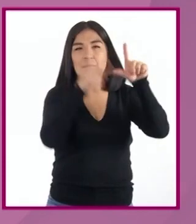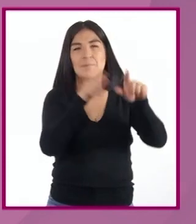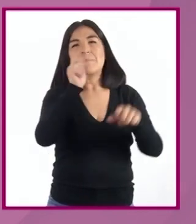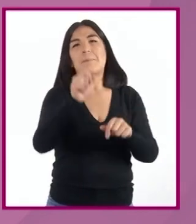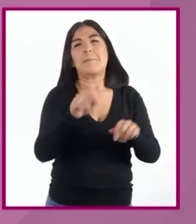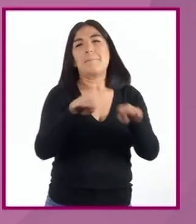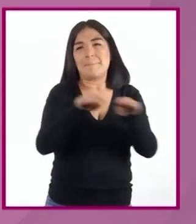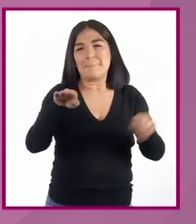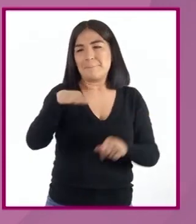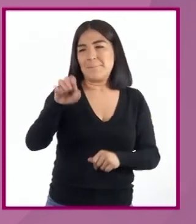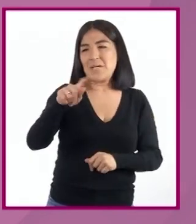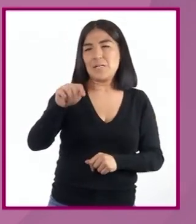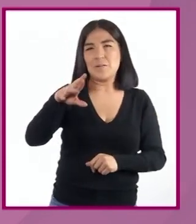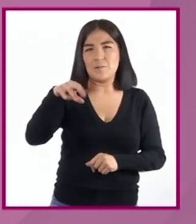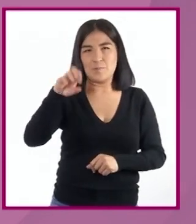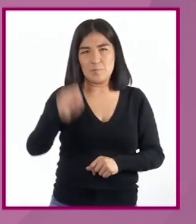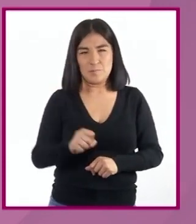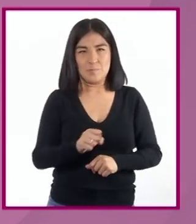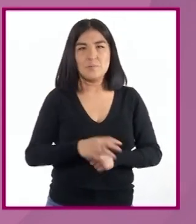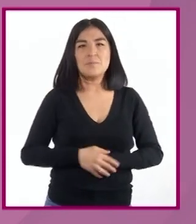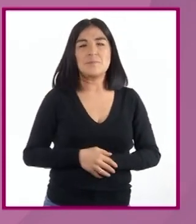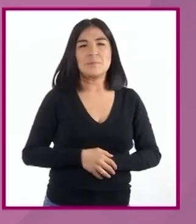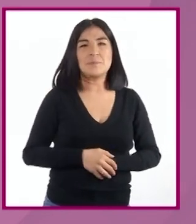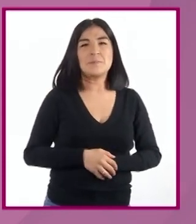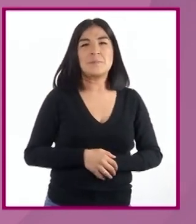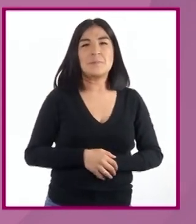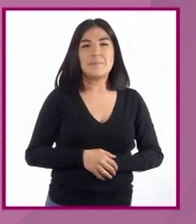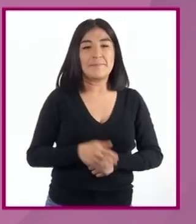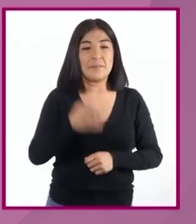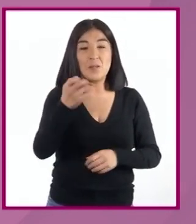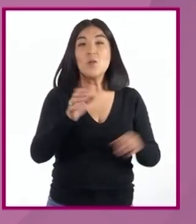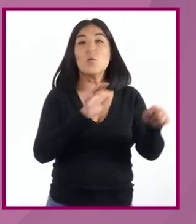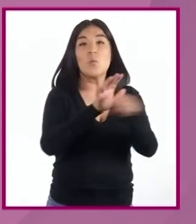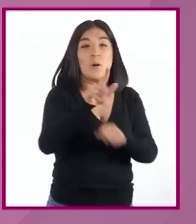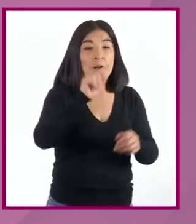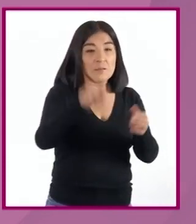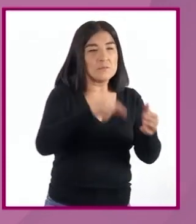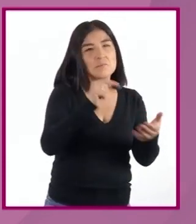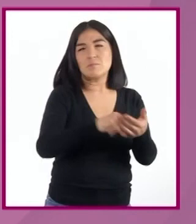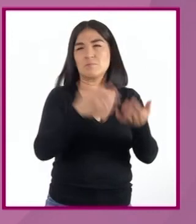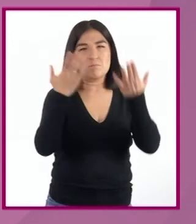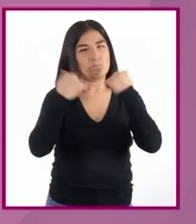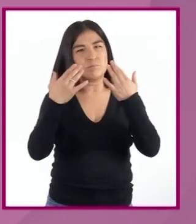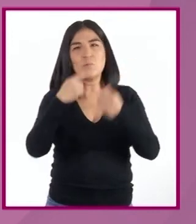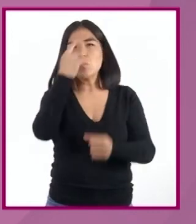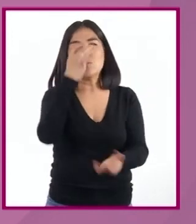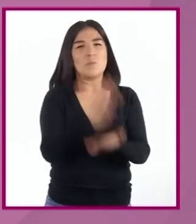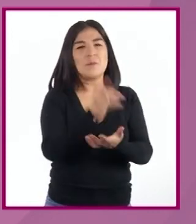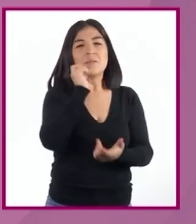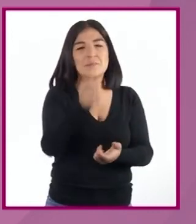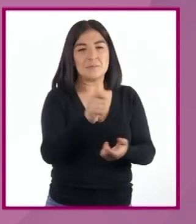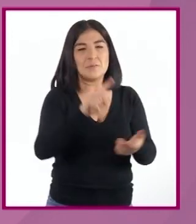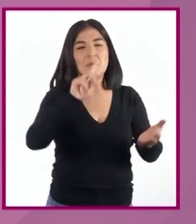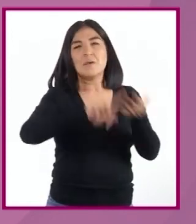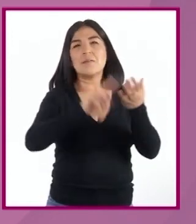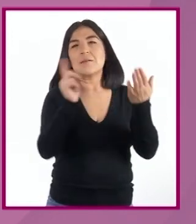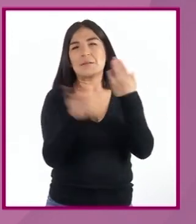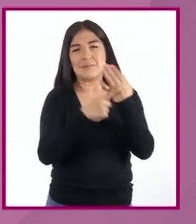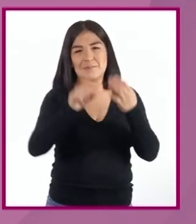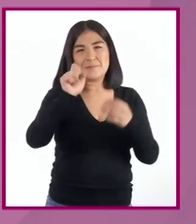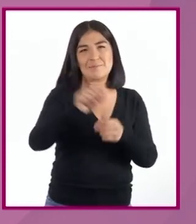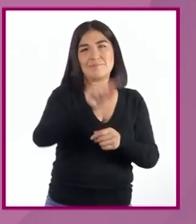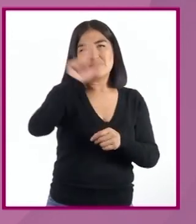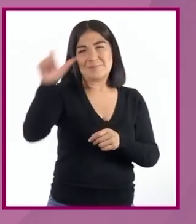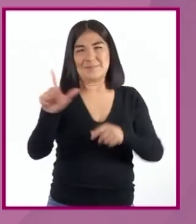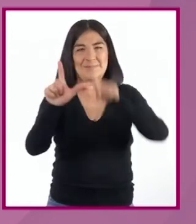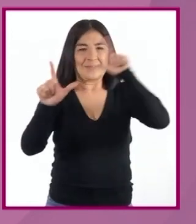metros, pero en esta ocasión no colocaremos las unidades y su longitud ha sido colocada a los lados de